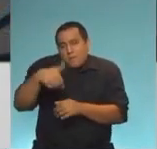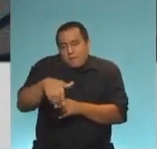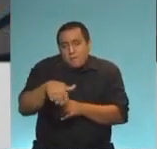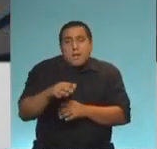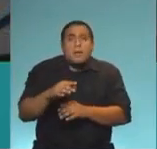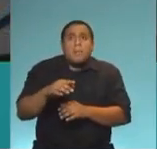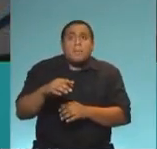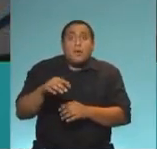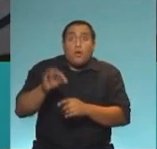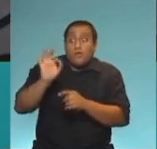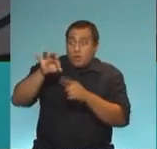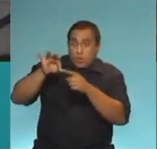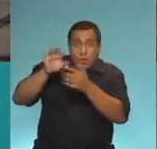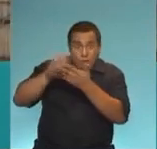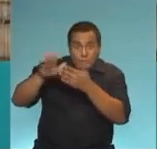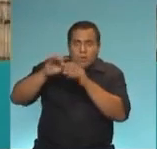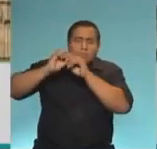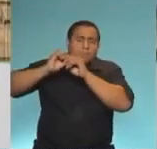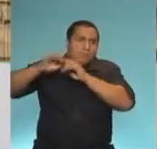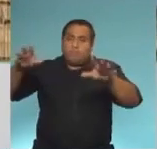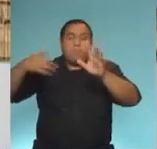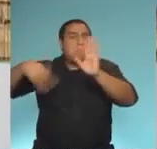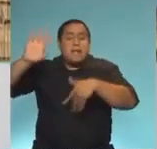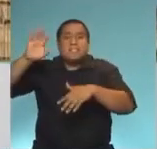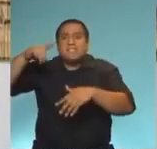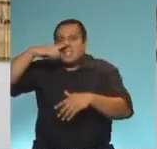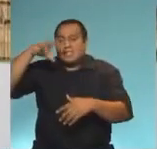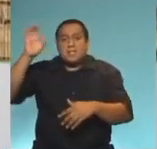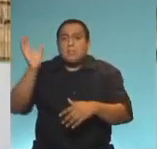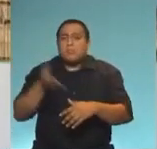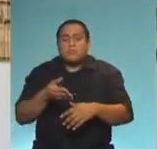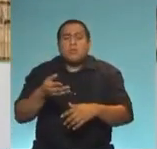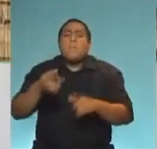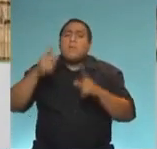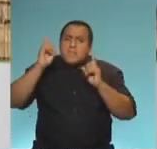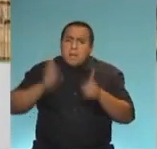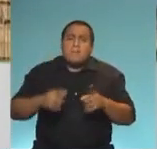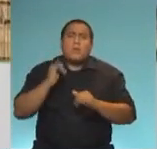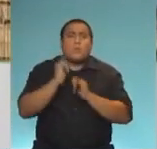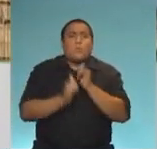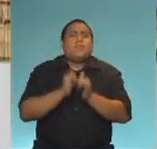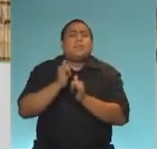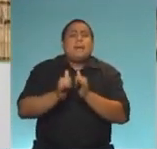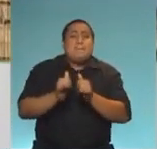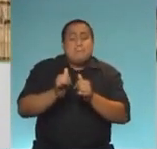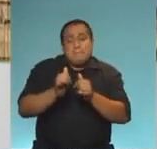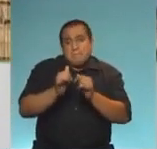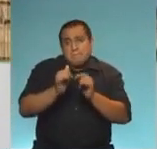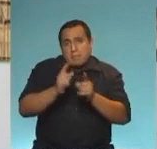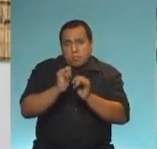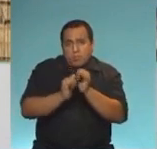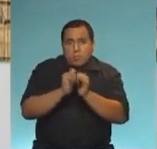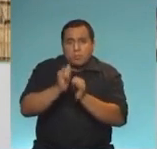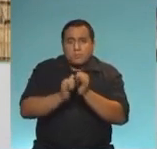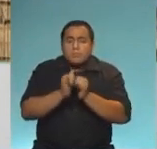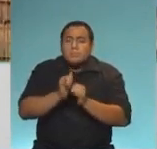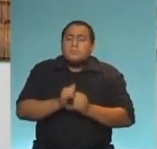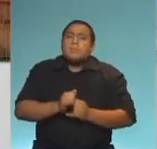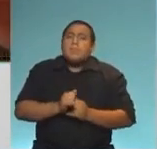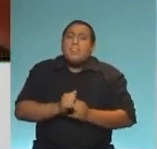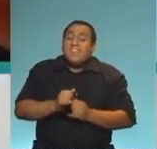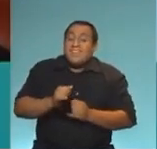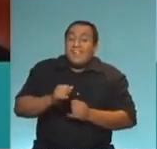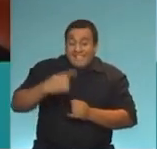mayor contagiosidad en un 70%, pero me importa remarcar en esa misma línea que justamente